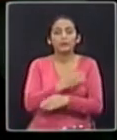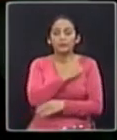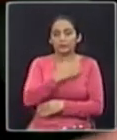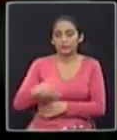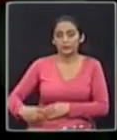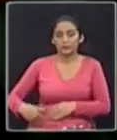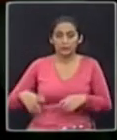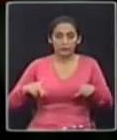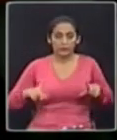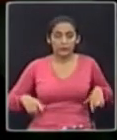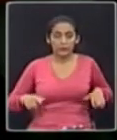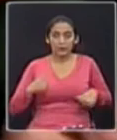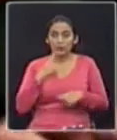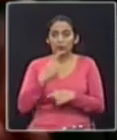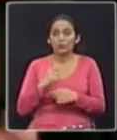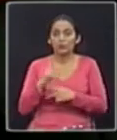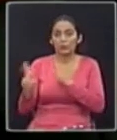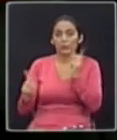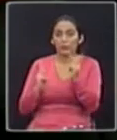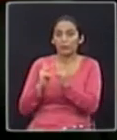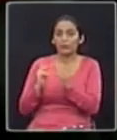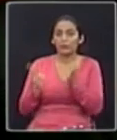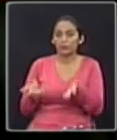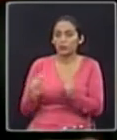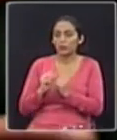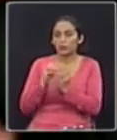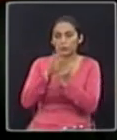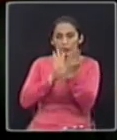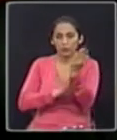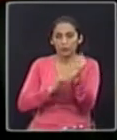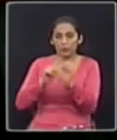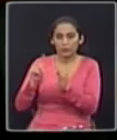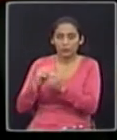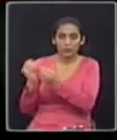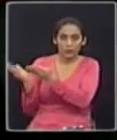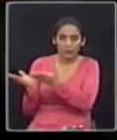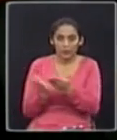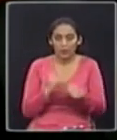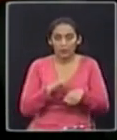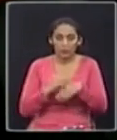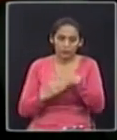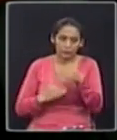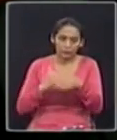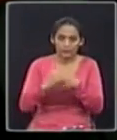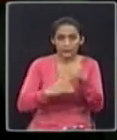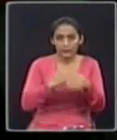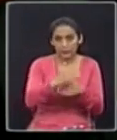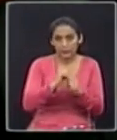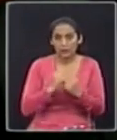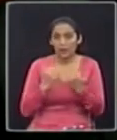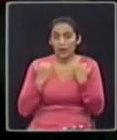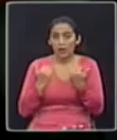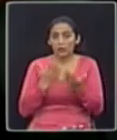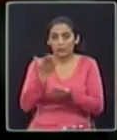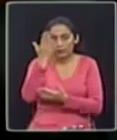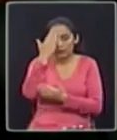de que el proceso con las prefecturas pasa por un modelo de gestión a largo plazo. Entendemos que el Congope nos